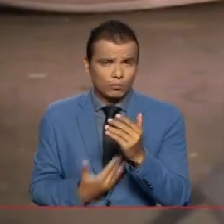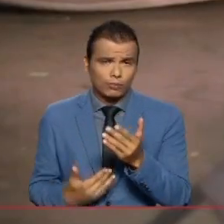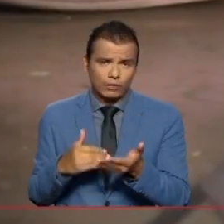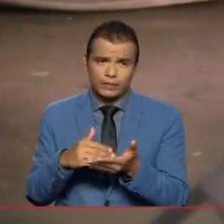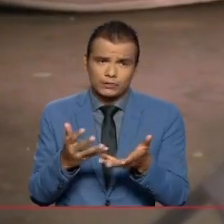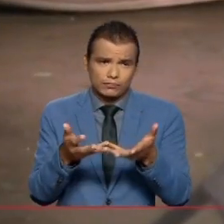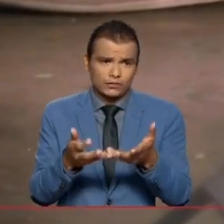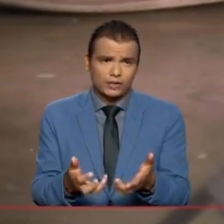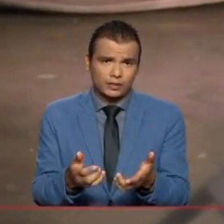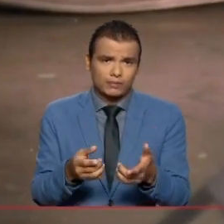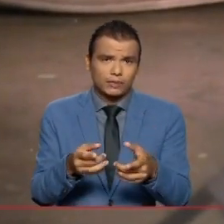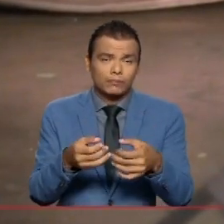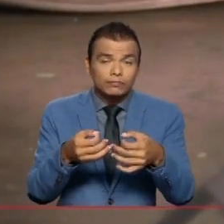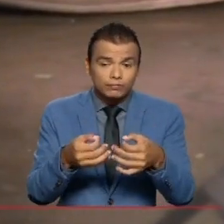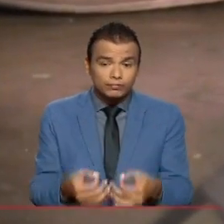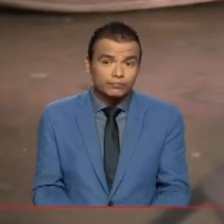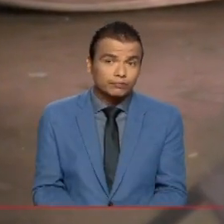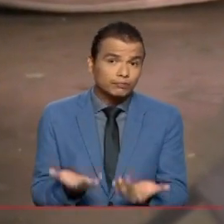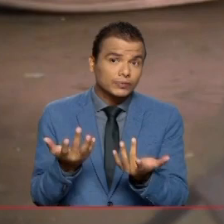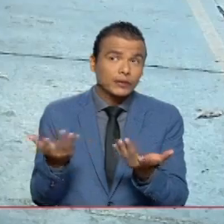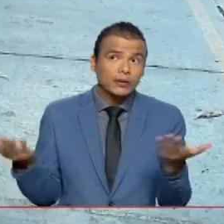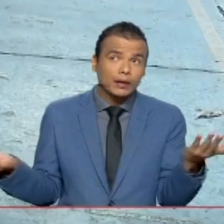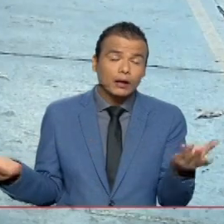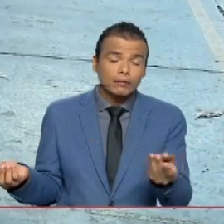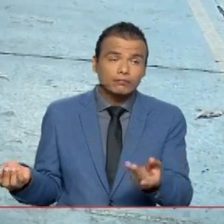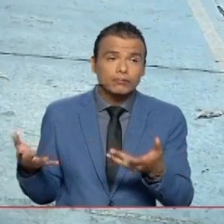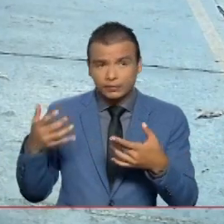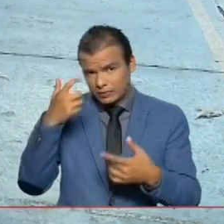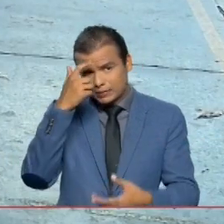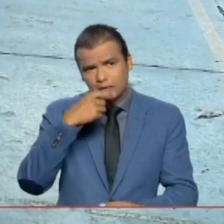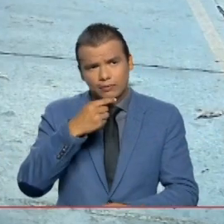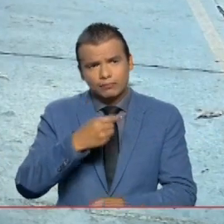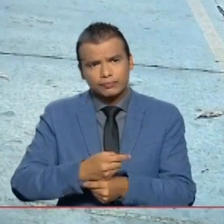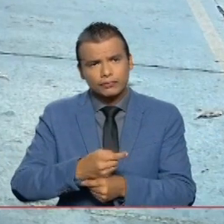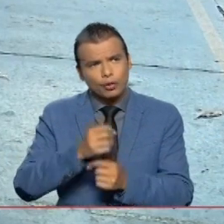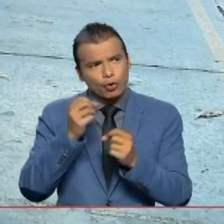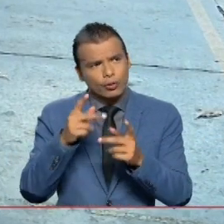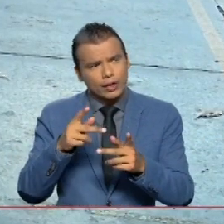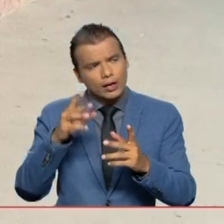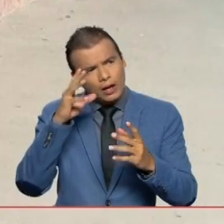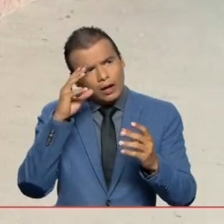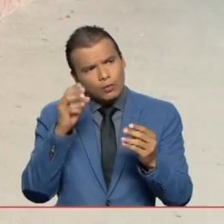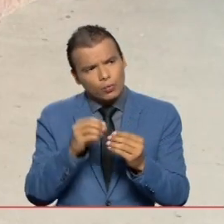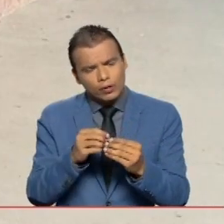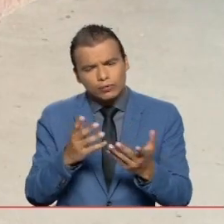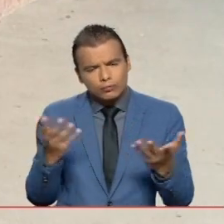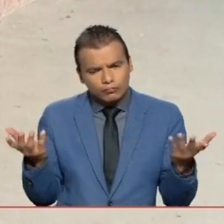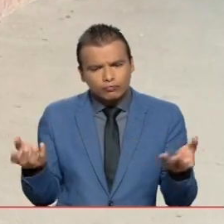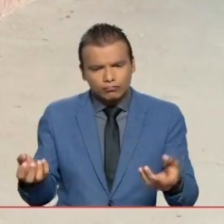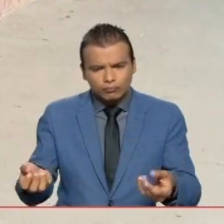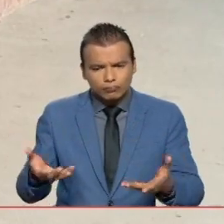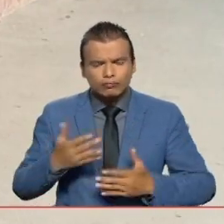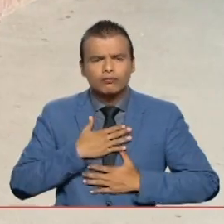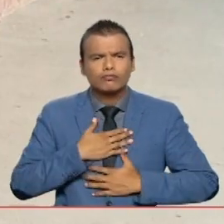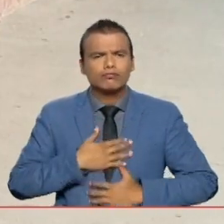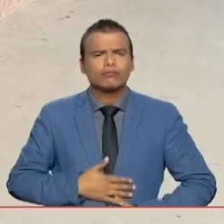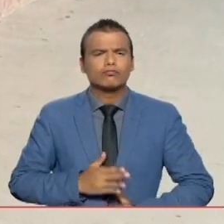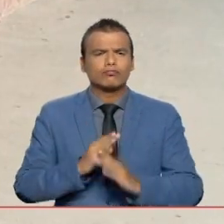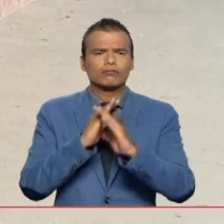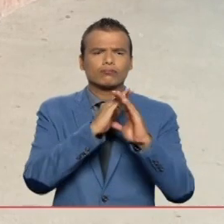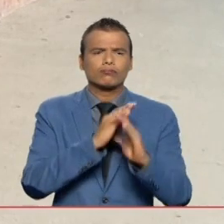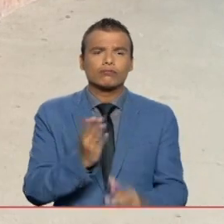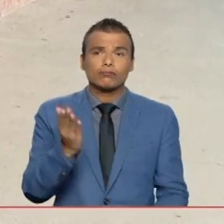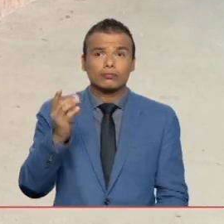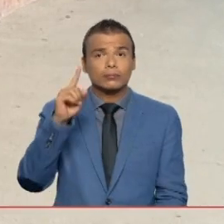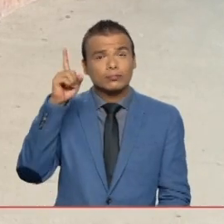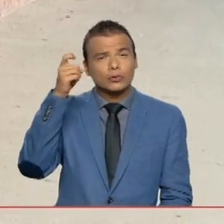lo que pues actualmente pues esperamos la garantía que nos dé el Estado para poder retornar. Mi llamado al gobierno nacional que ponga la mano